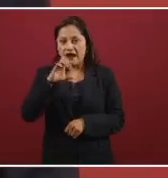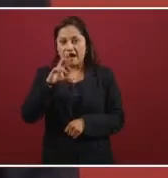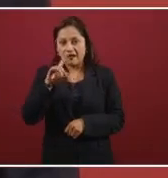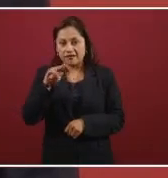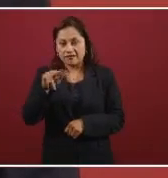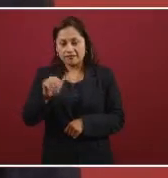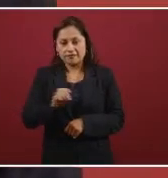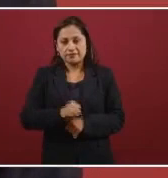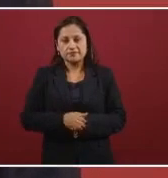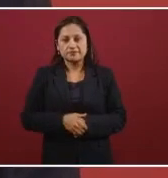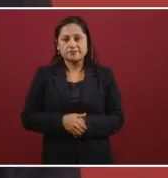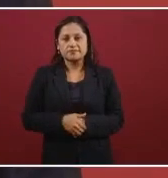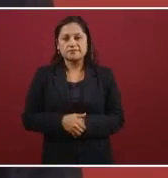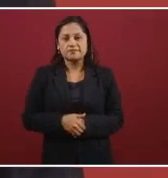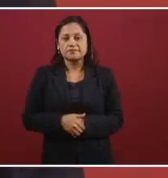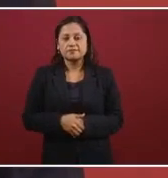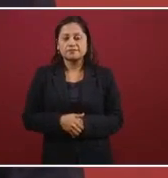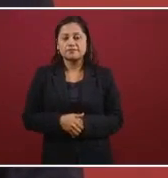pero